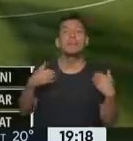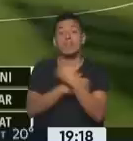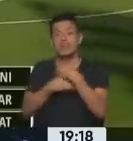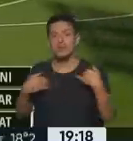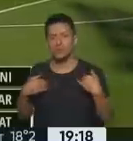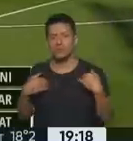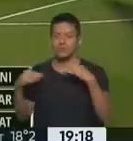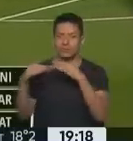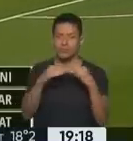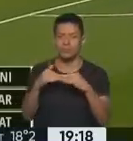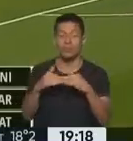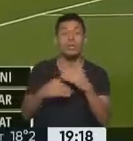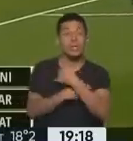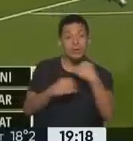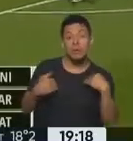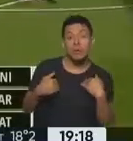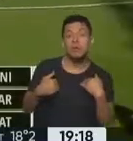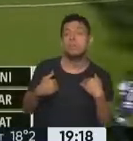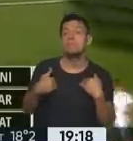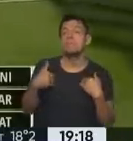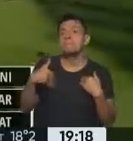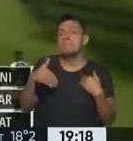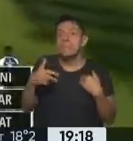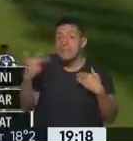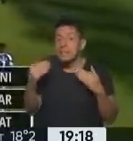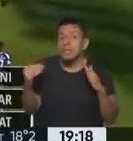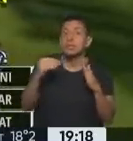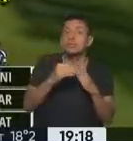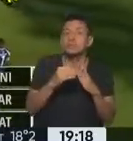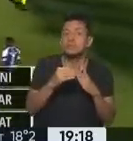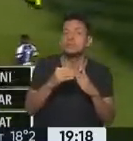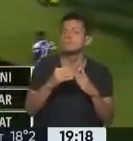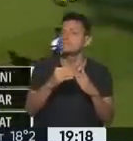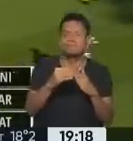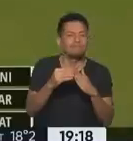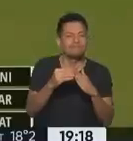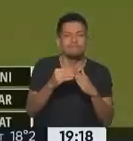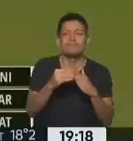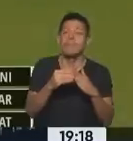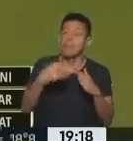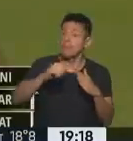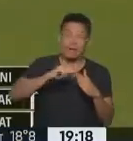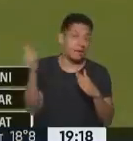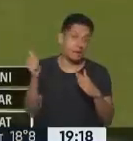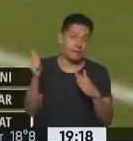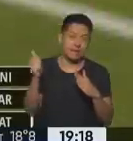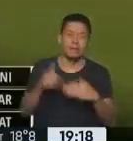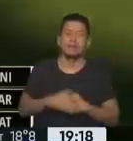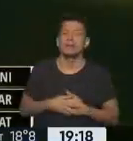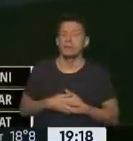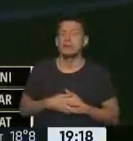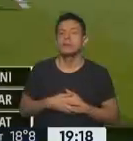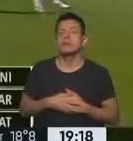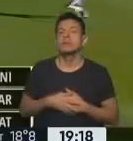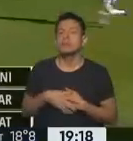que aparentemente, antes de comenzar este partido, podría terminar tercero. Exactamente. Pero tenía que ganar. Bueno, hasta incluso